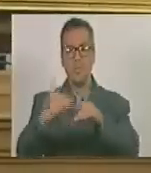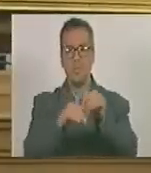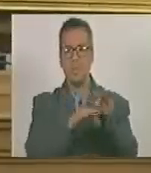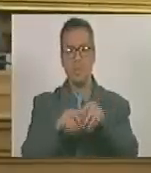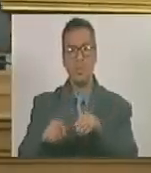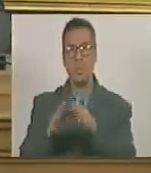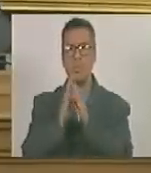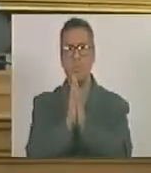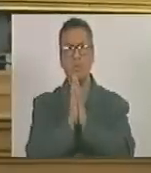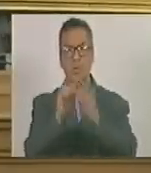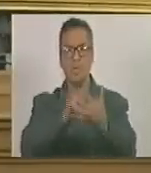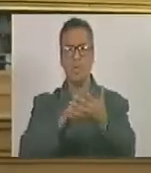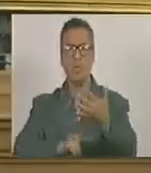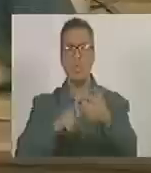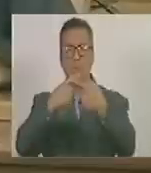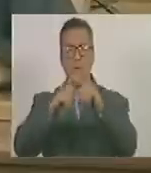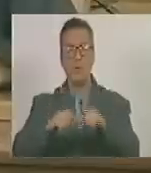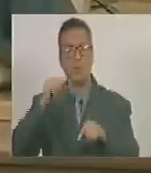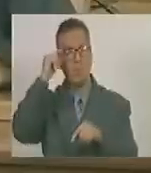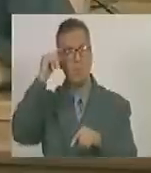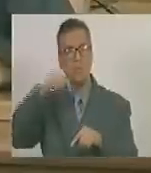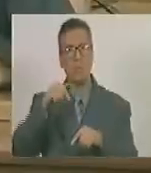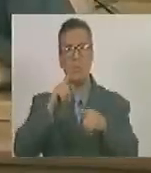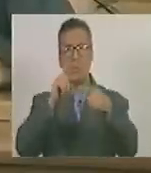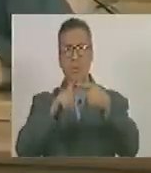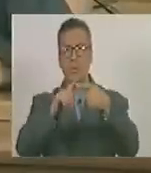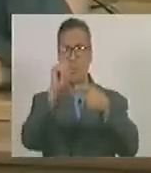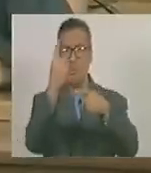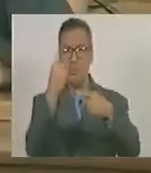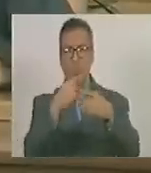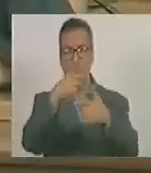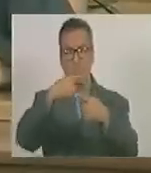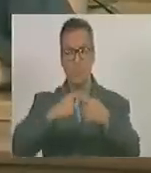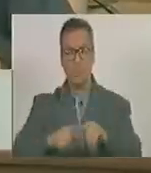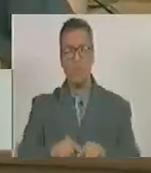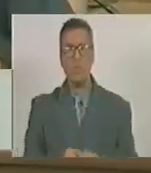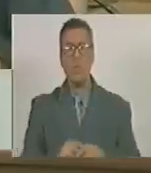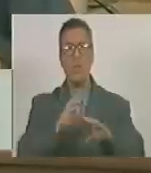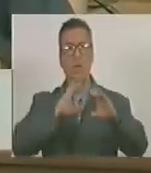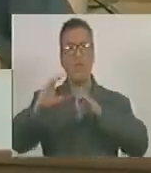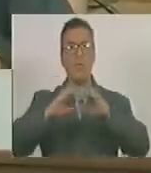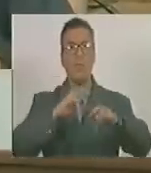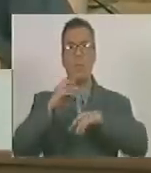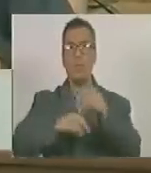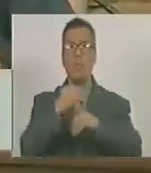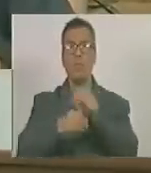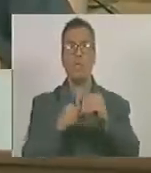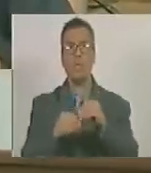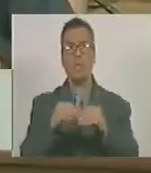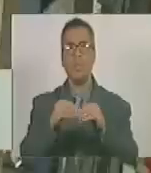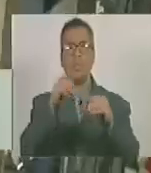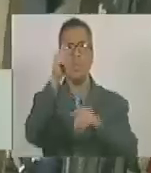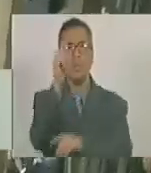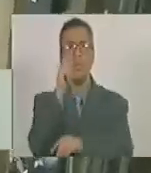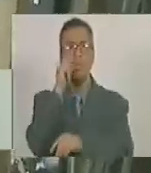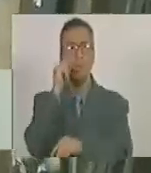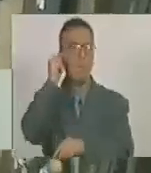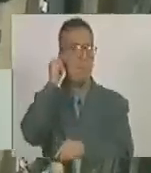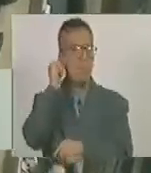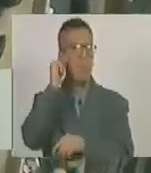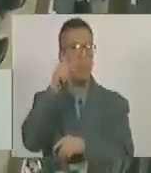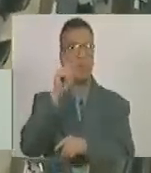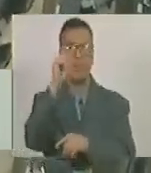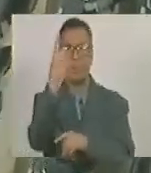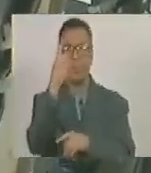por favor, sírvase a dar lectura a la cuenta. Punto número uno de la cuenta. Comunicaciones suscritas por las ciudadanas diputadas y los ciudadanos